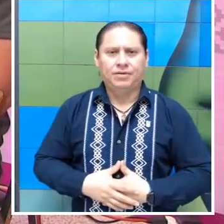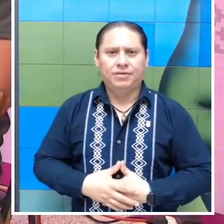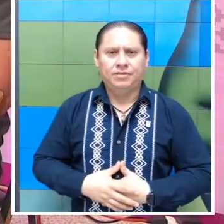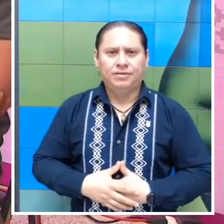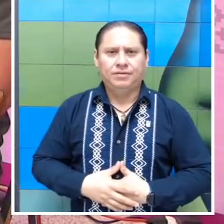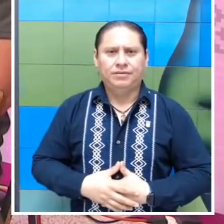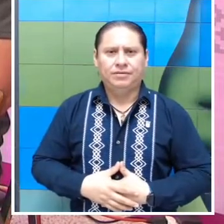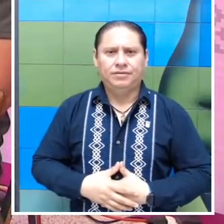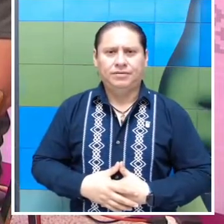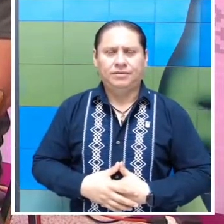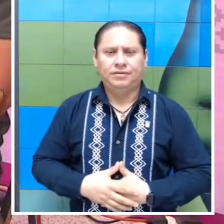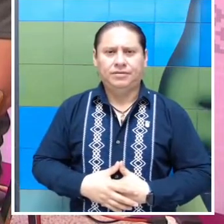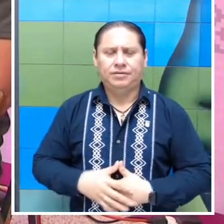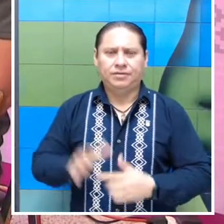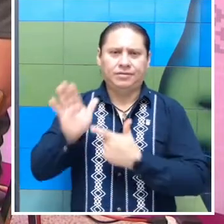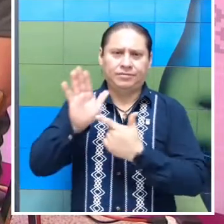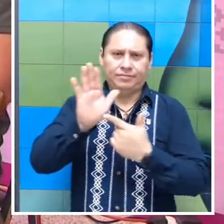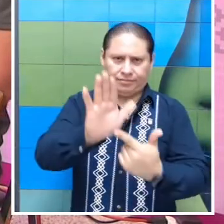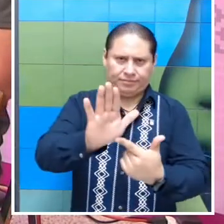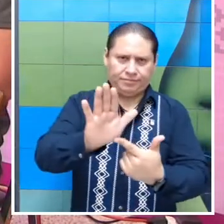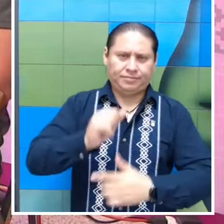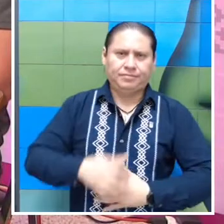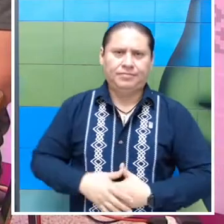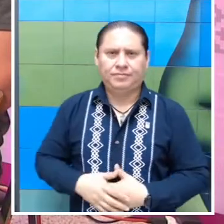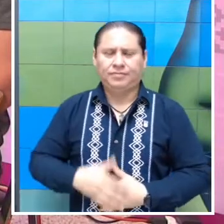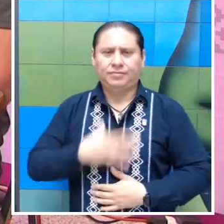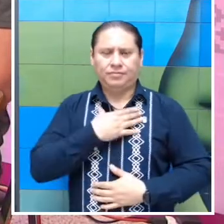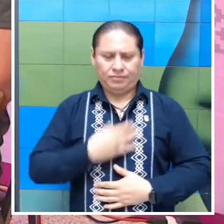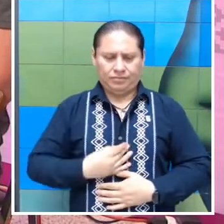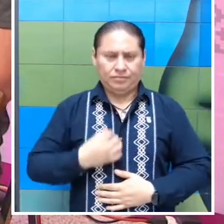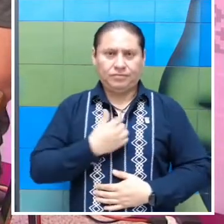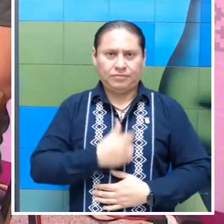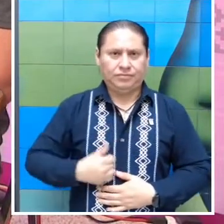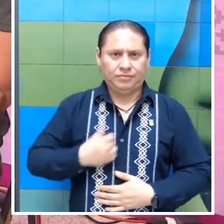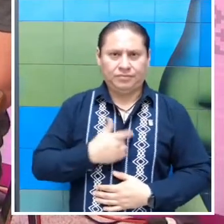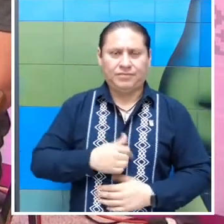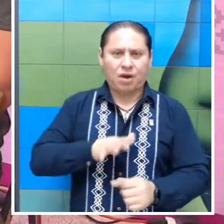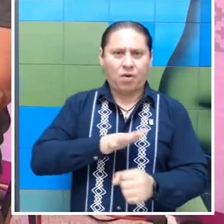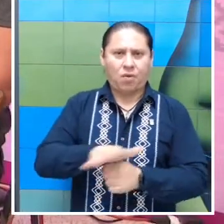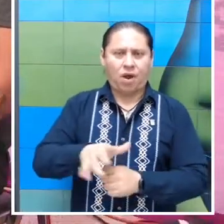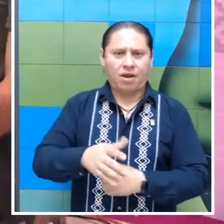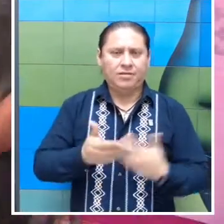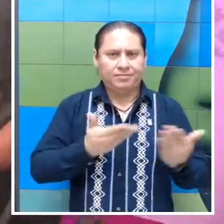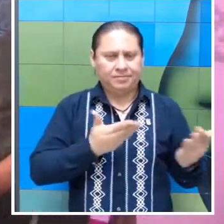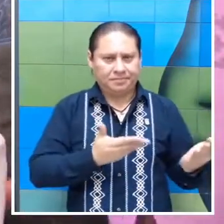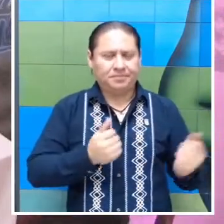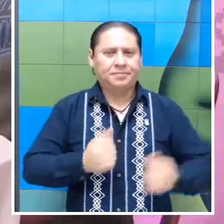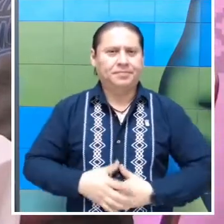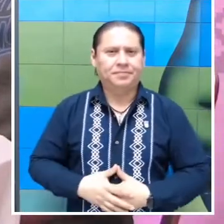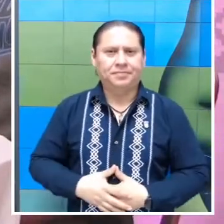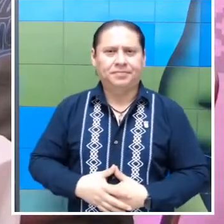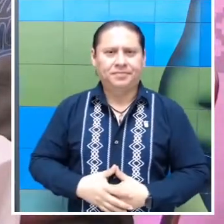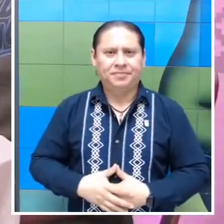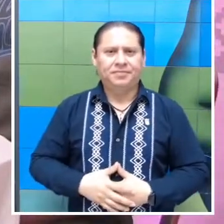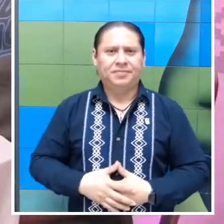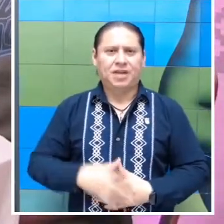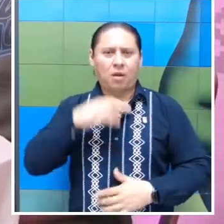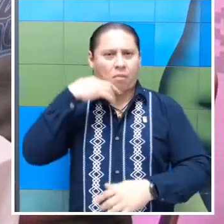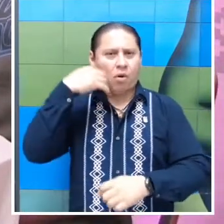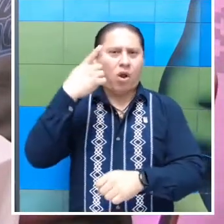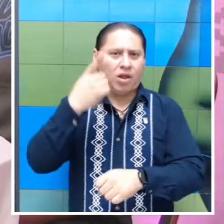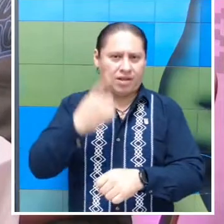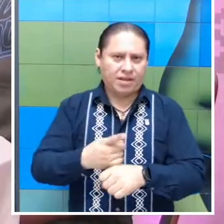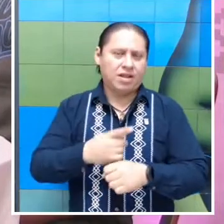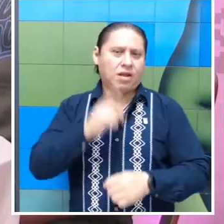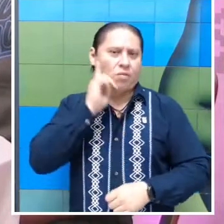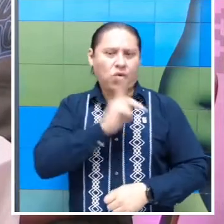sin más, bueno, les quiero mostrar, está ahí la medalla conmemorativa, ¿verdad? Se llama Voluntariado Congreso del Estado